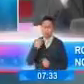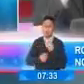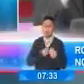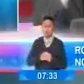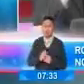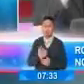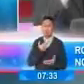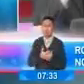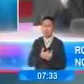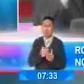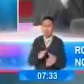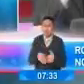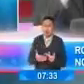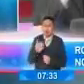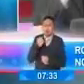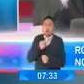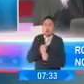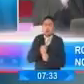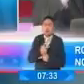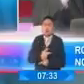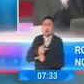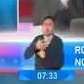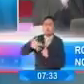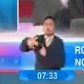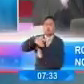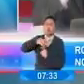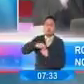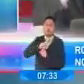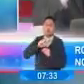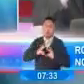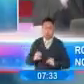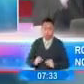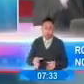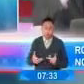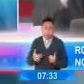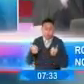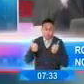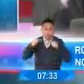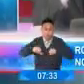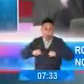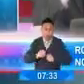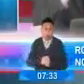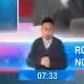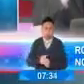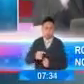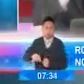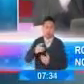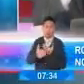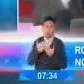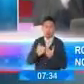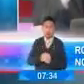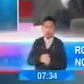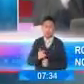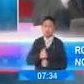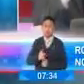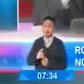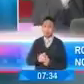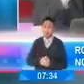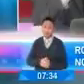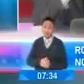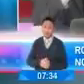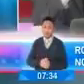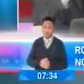su economía, sobre el trabajo, sobre el cuidado del ambiente, sobre los sistemas de salud. No ha sido sencillo y nadie lo habría tenido fácil, pero